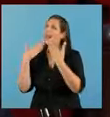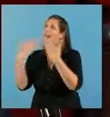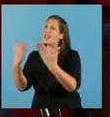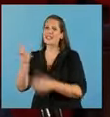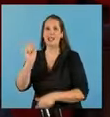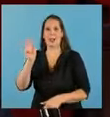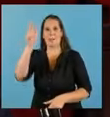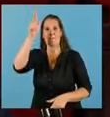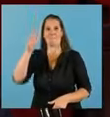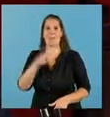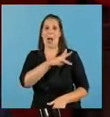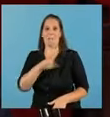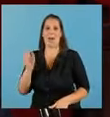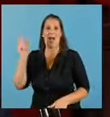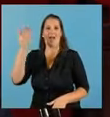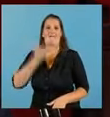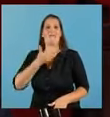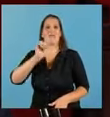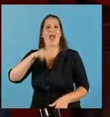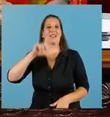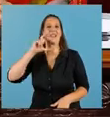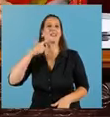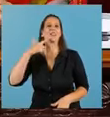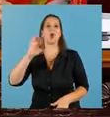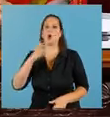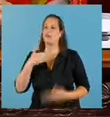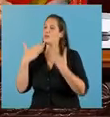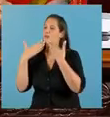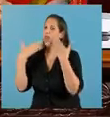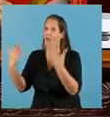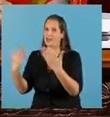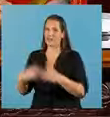Francisco, quien de modo singular